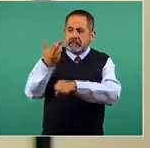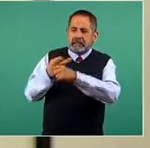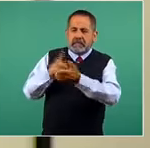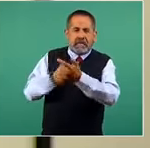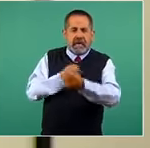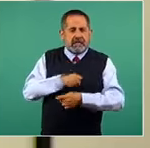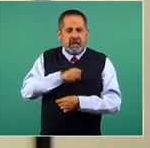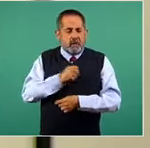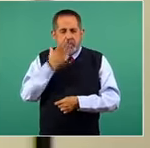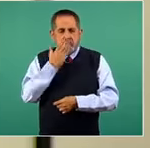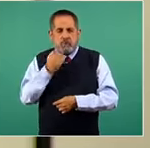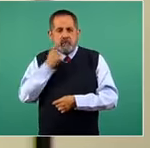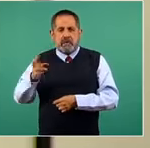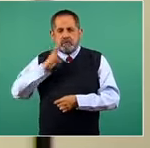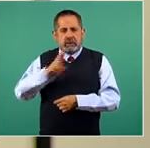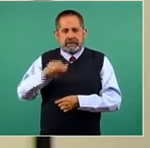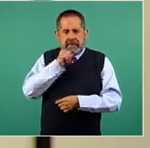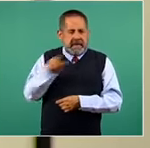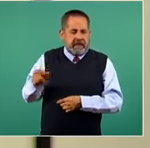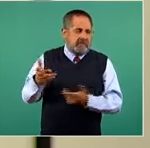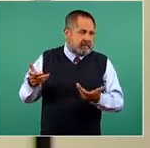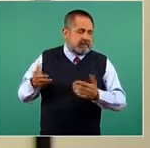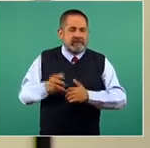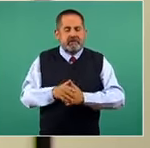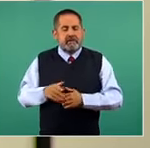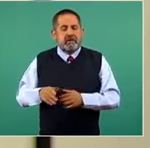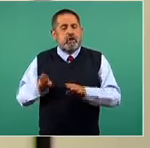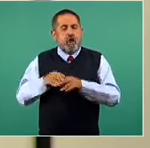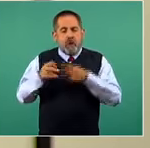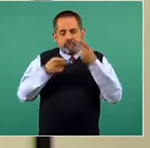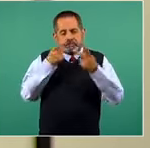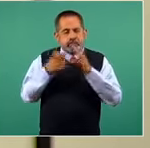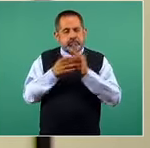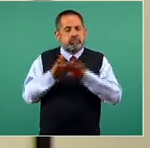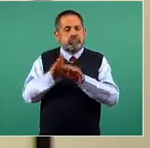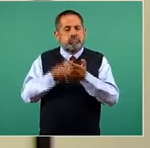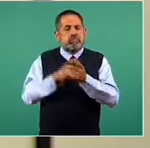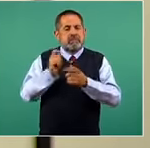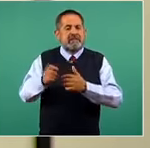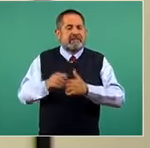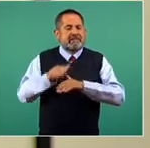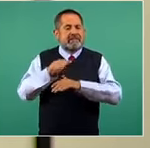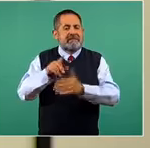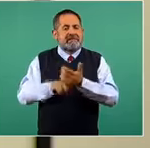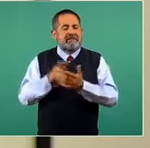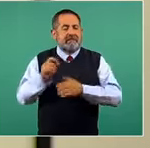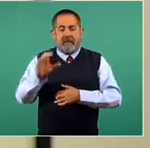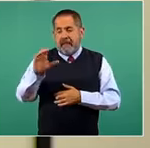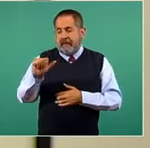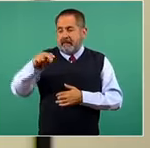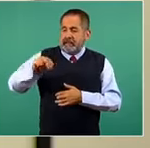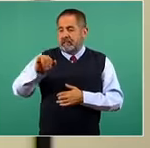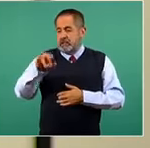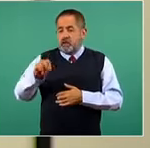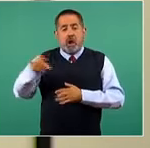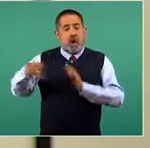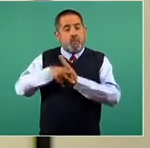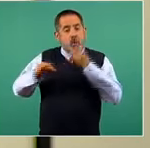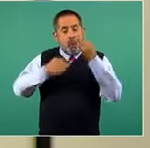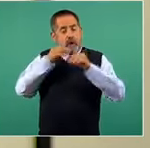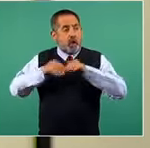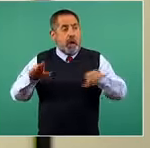no tuvimos respuesta antes de la publicación, hablábamos también, en respuesta a esto, CanSino publicó un